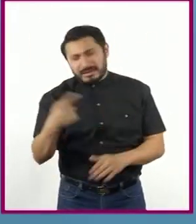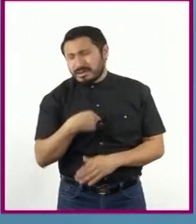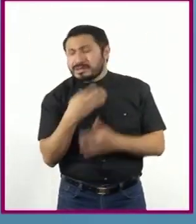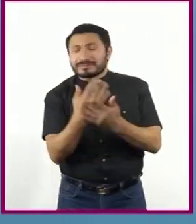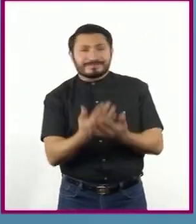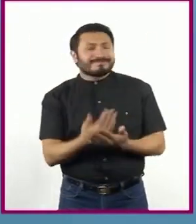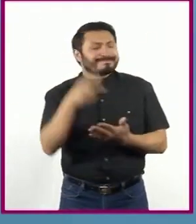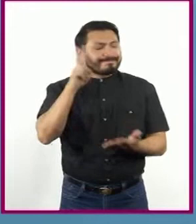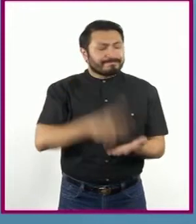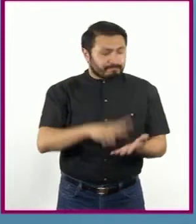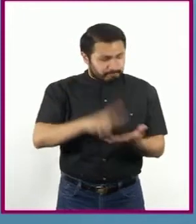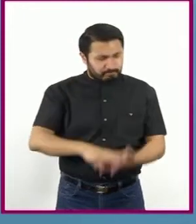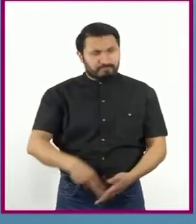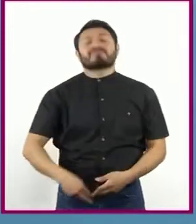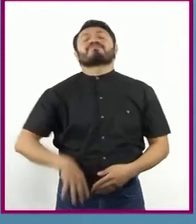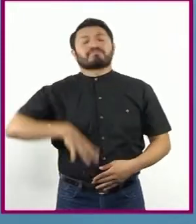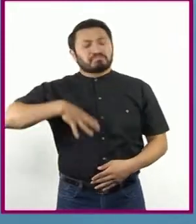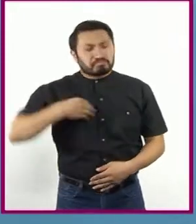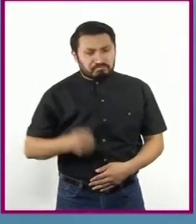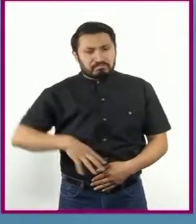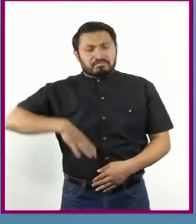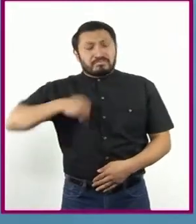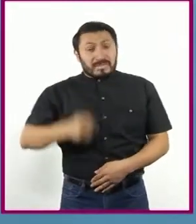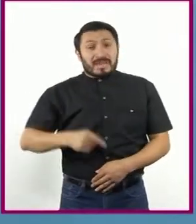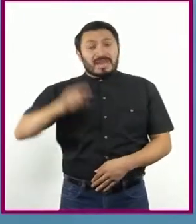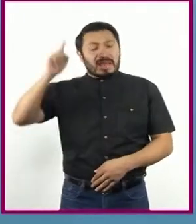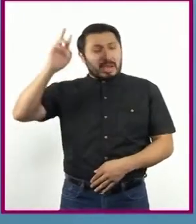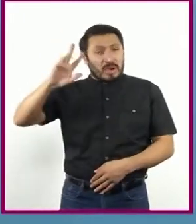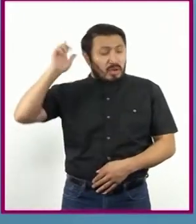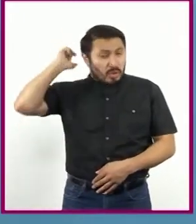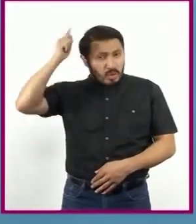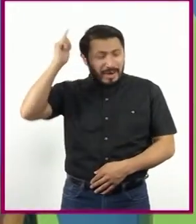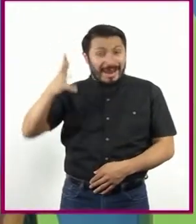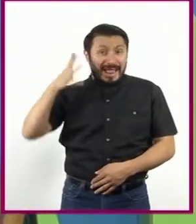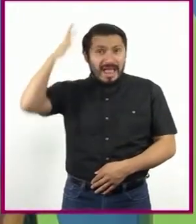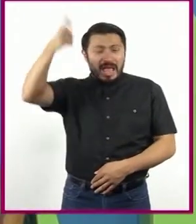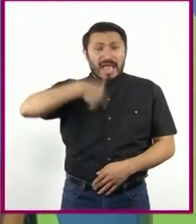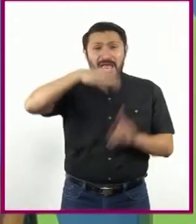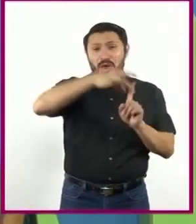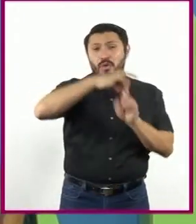mis vasallos me restituyan a mi ser y reino. Sí,